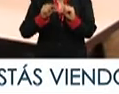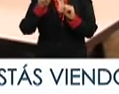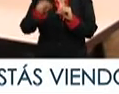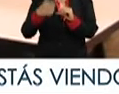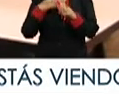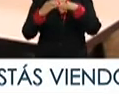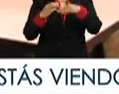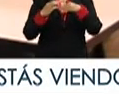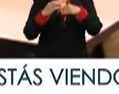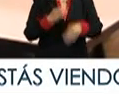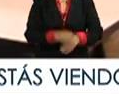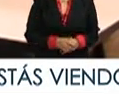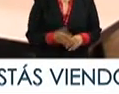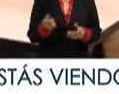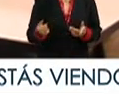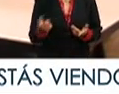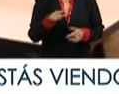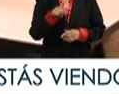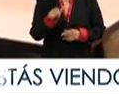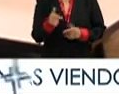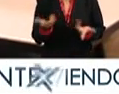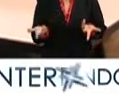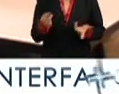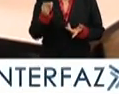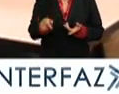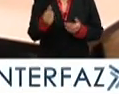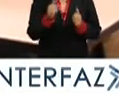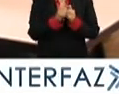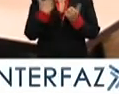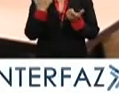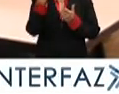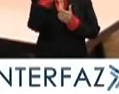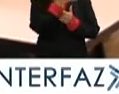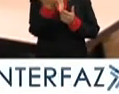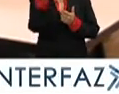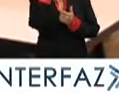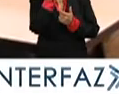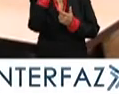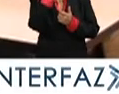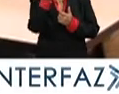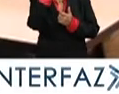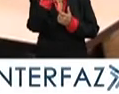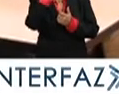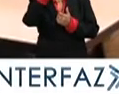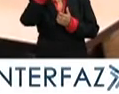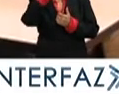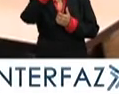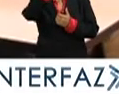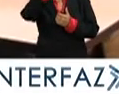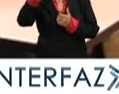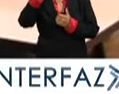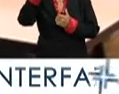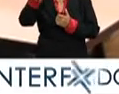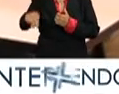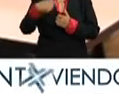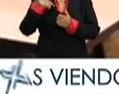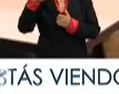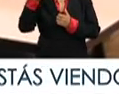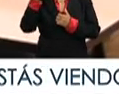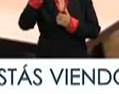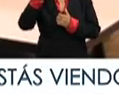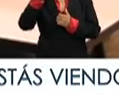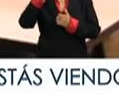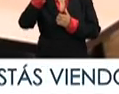al correo electrónico. Ya obviamente esto con el lector de pantalla JOS, que es de la Federación